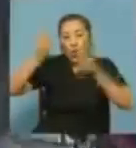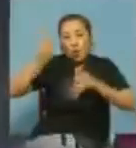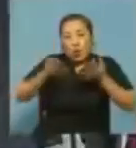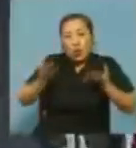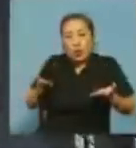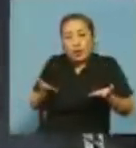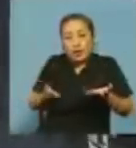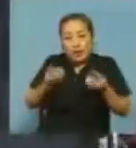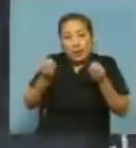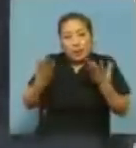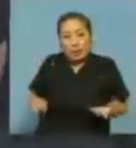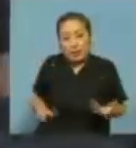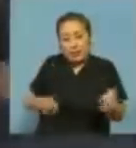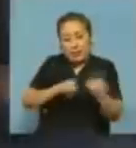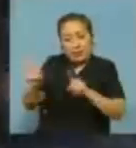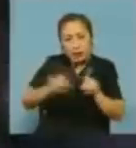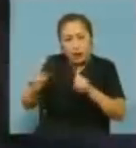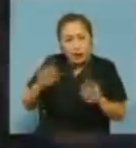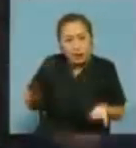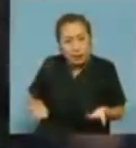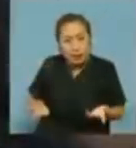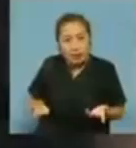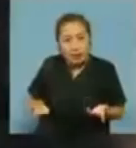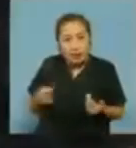actuado muy bien, con celeridad.